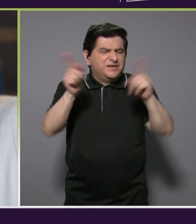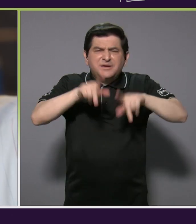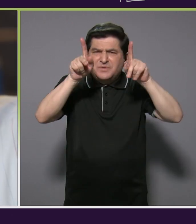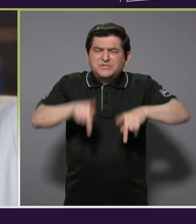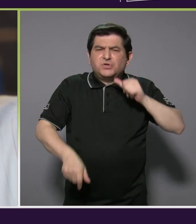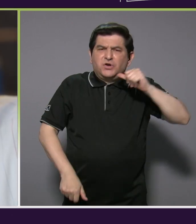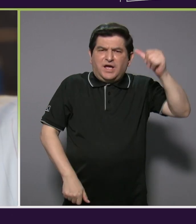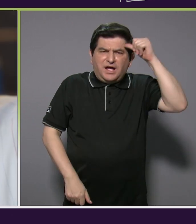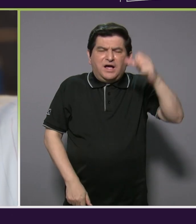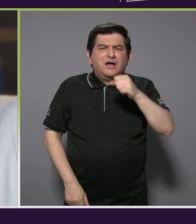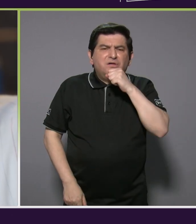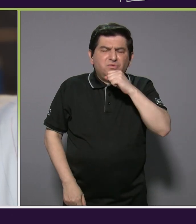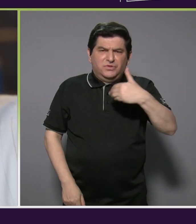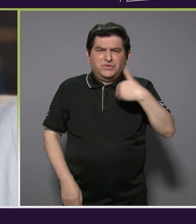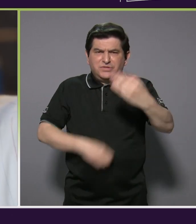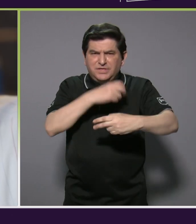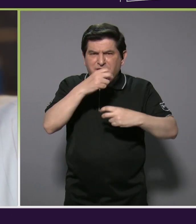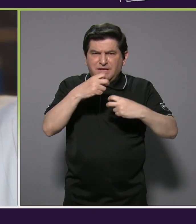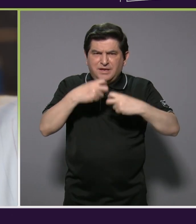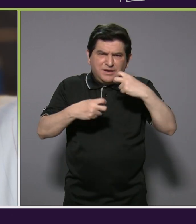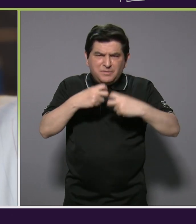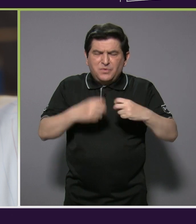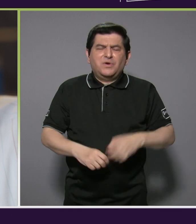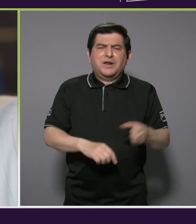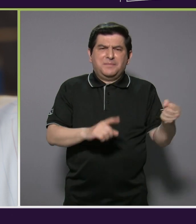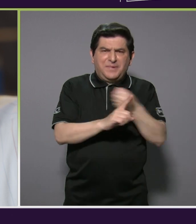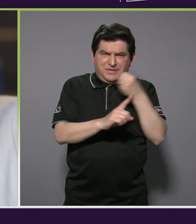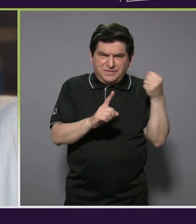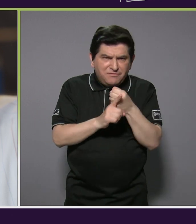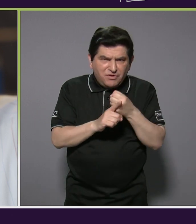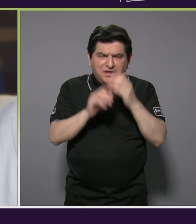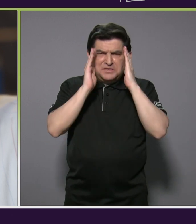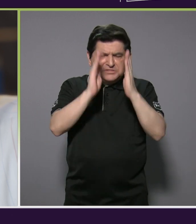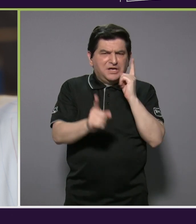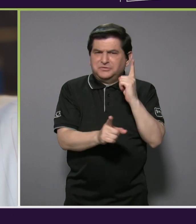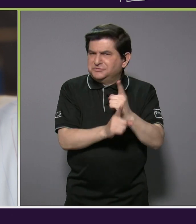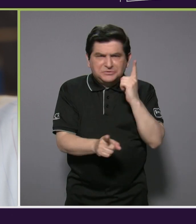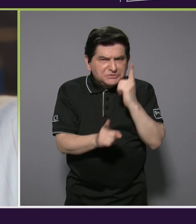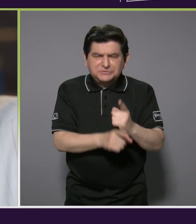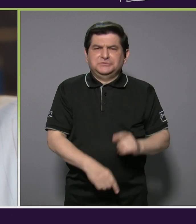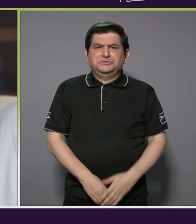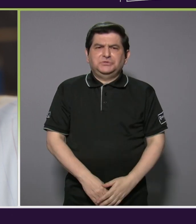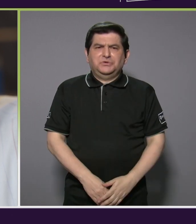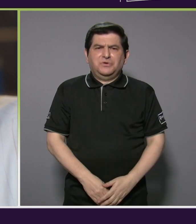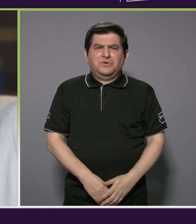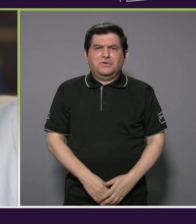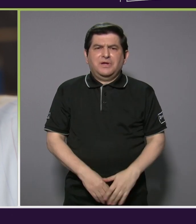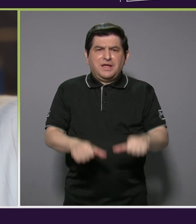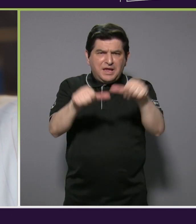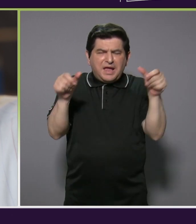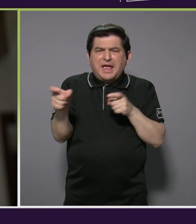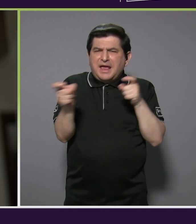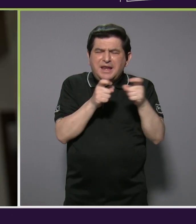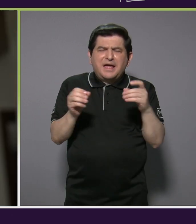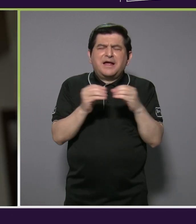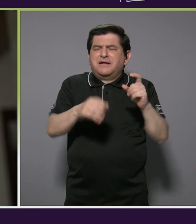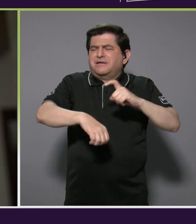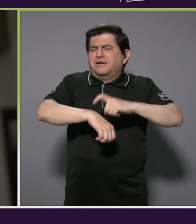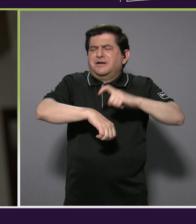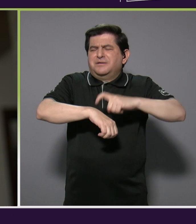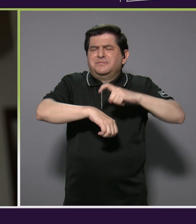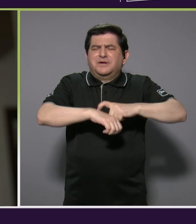adulta mayor tiene algún tipo de violencia, no está siendo atendido como se debe? Las instancias administrativas duran más en resolver